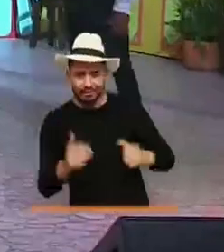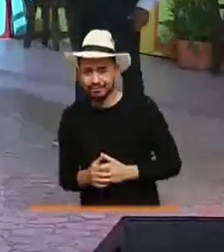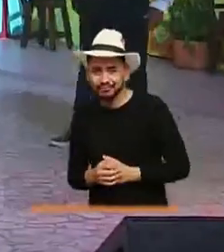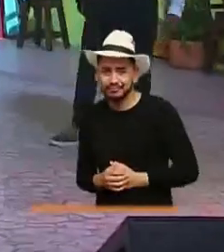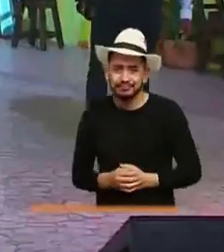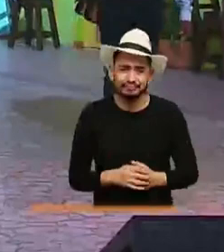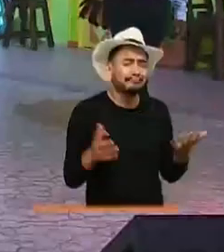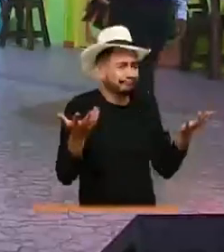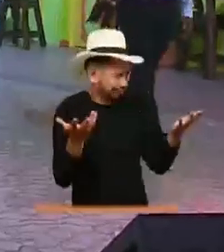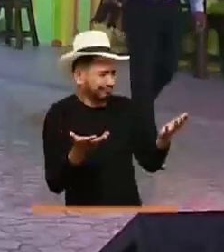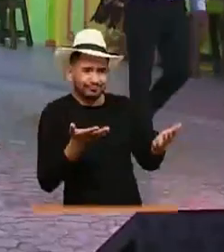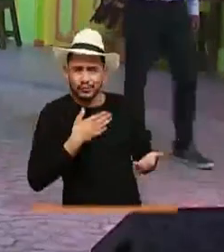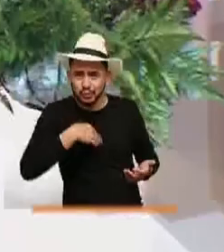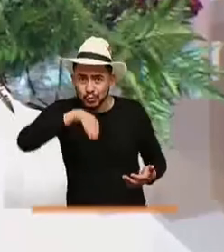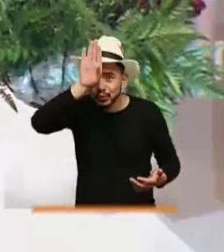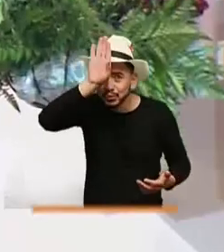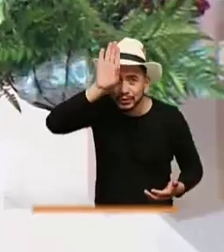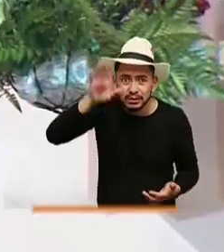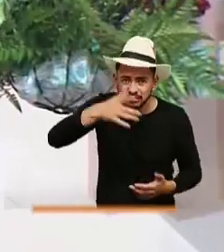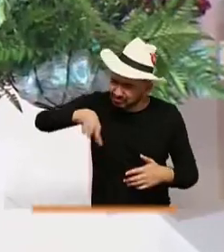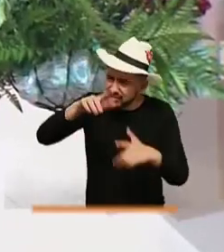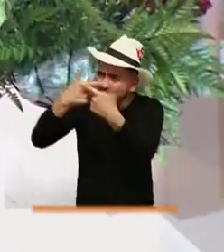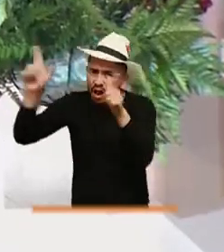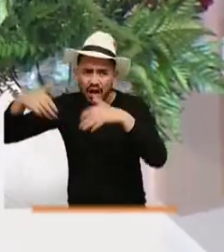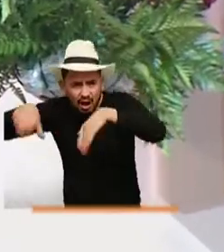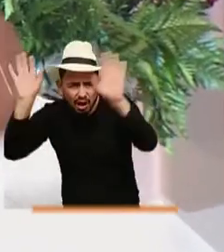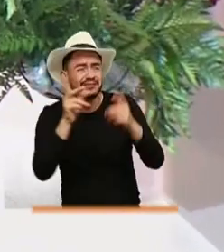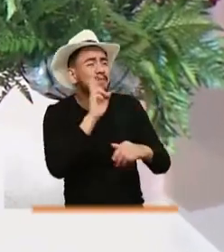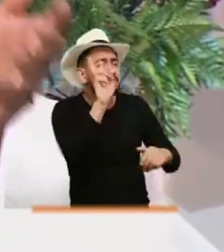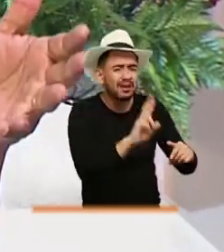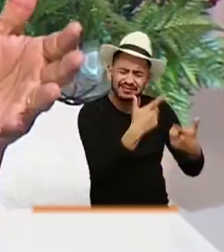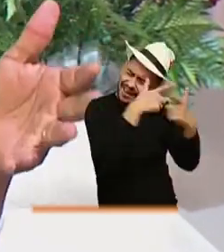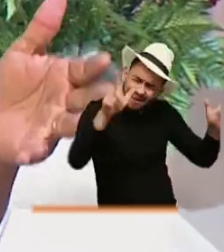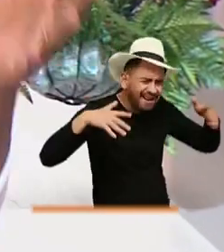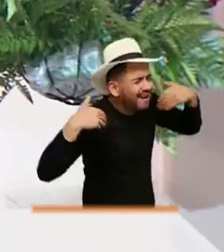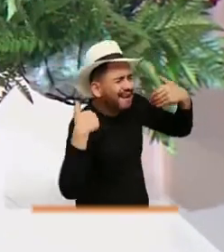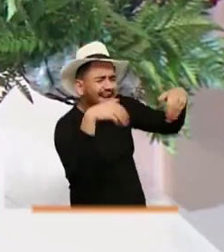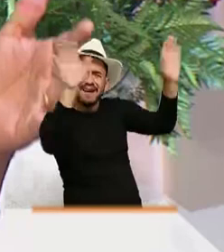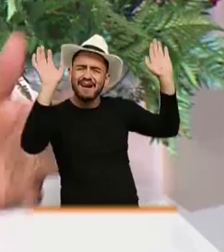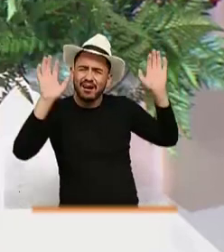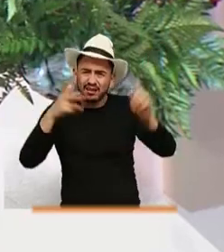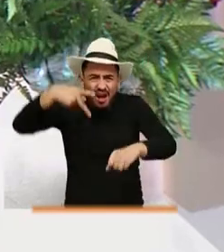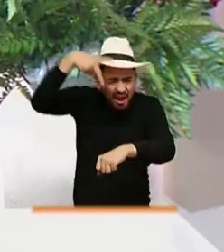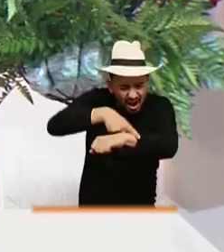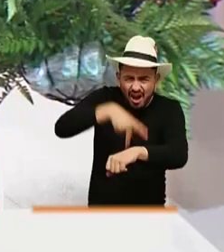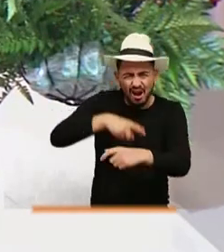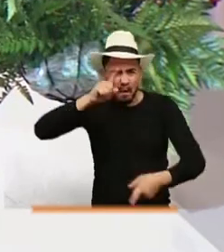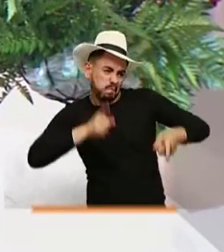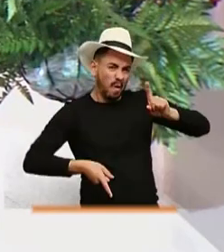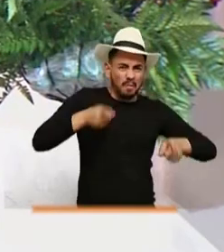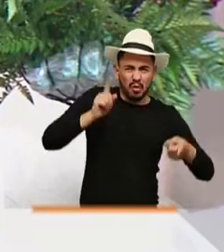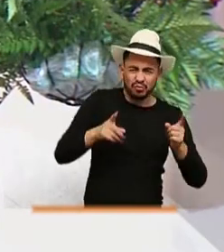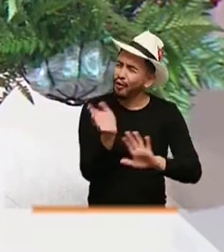a Cuba y al pueblo venezolano de esa vil dictadura por